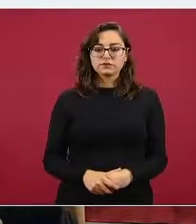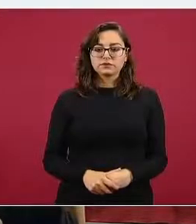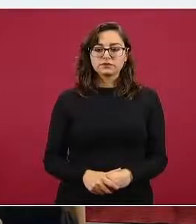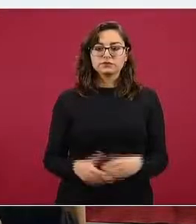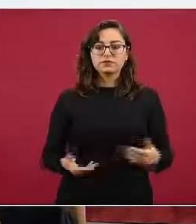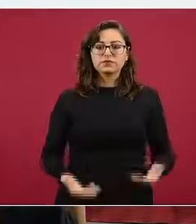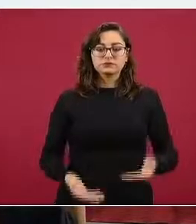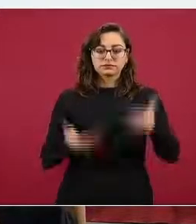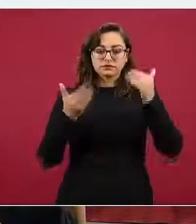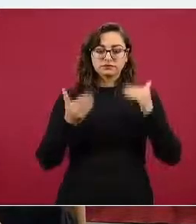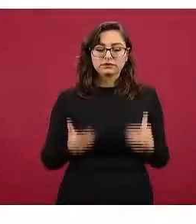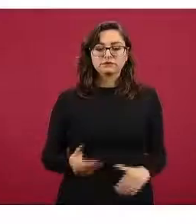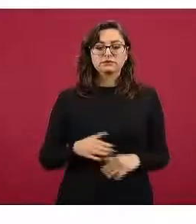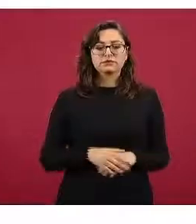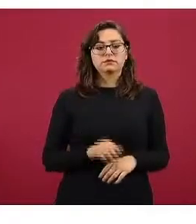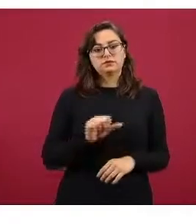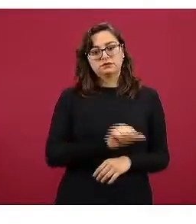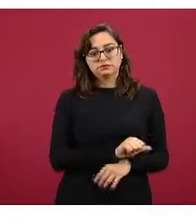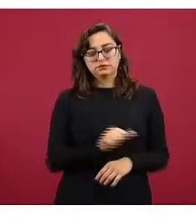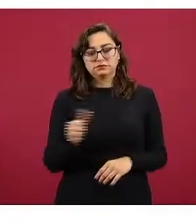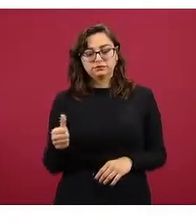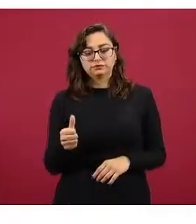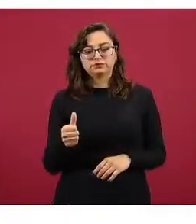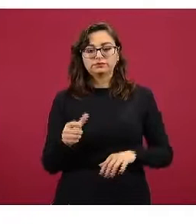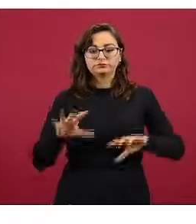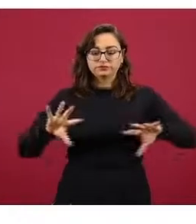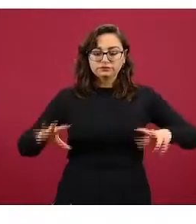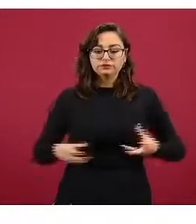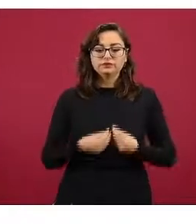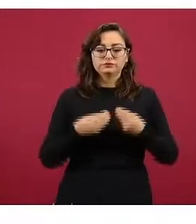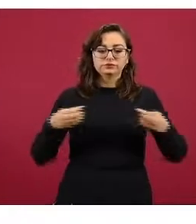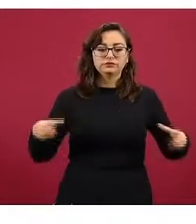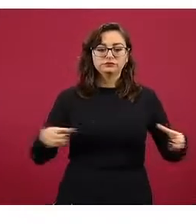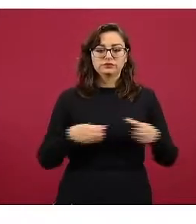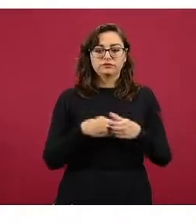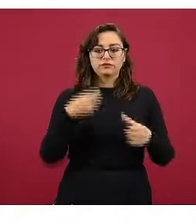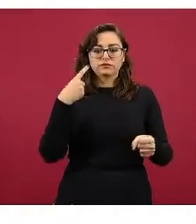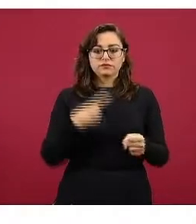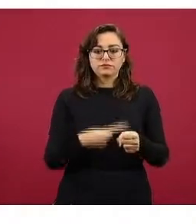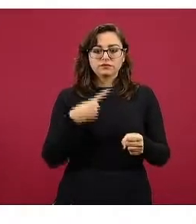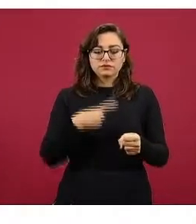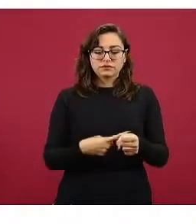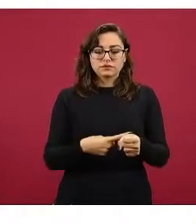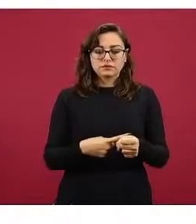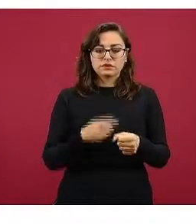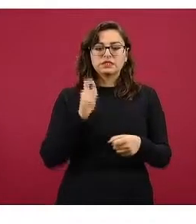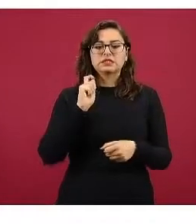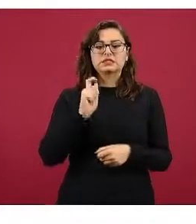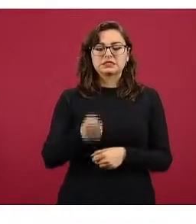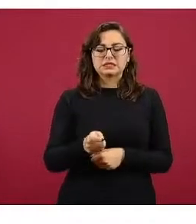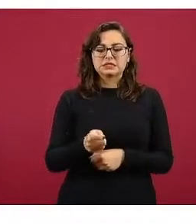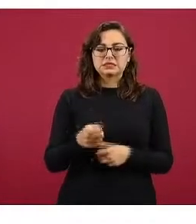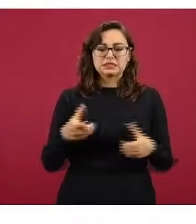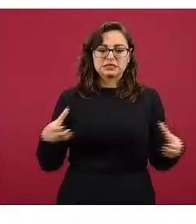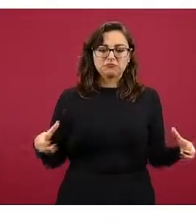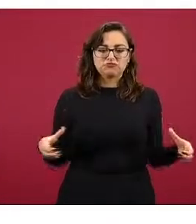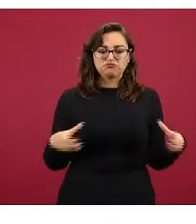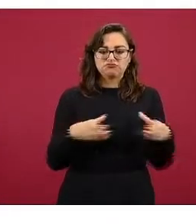Conglomerado de casos, es la otra categoría que se me olvidó mencionar hace rato, es más el conglomerado de casos